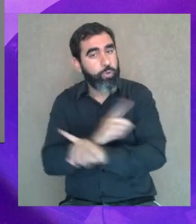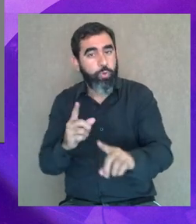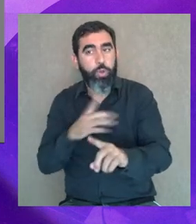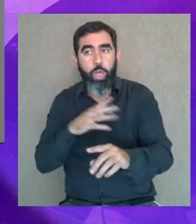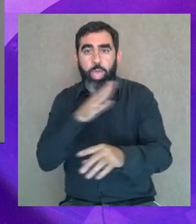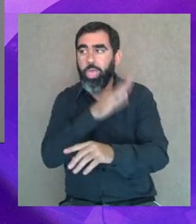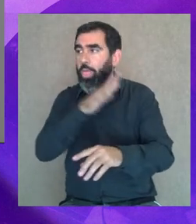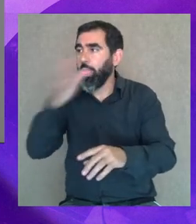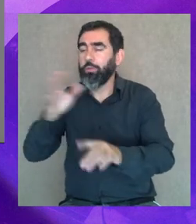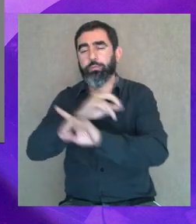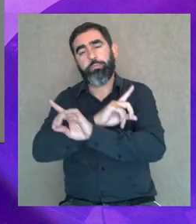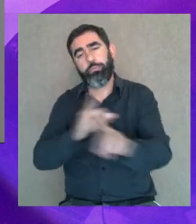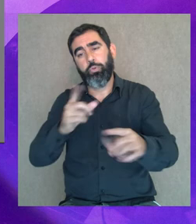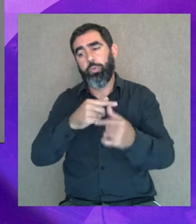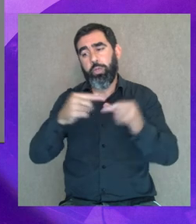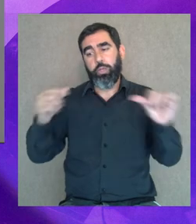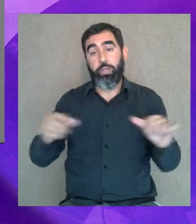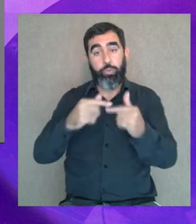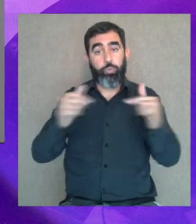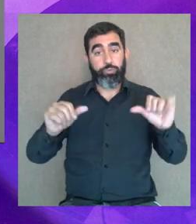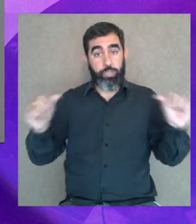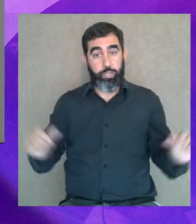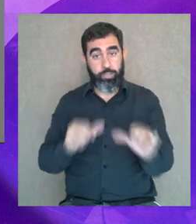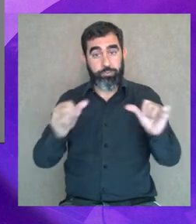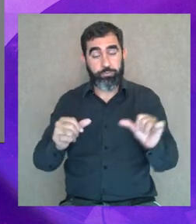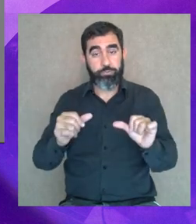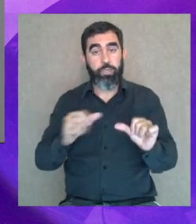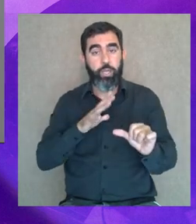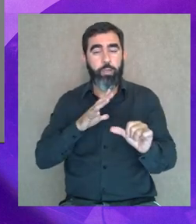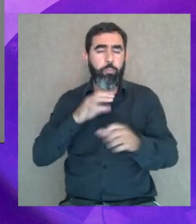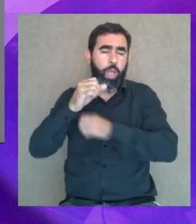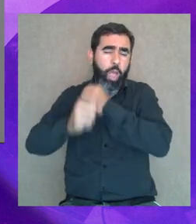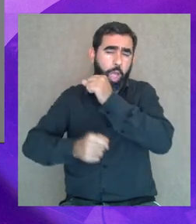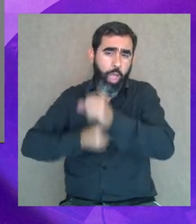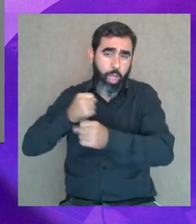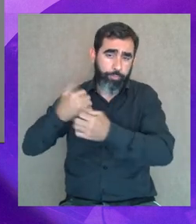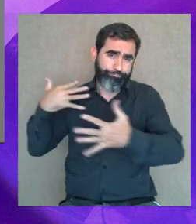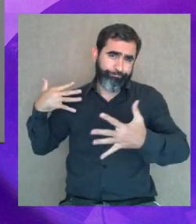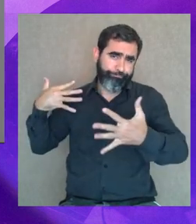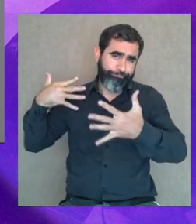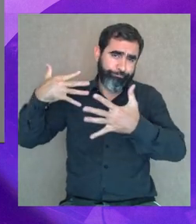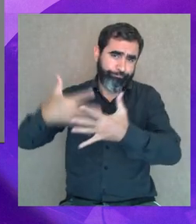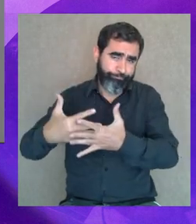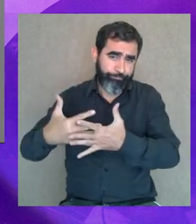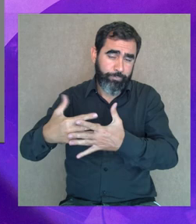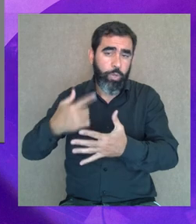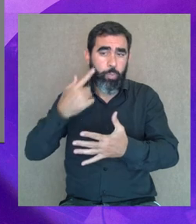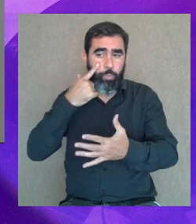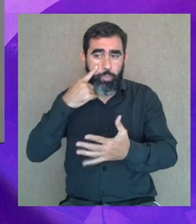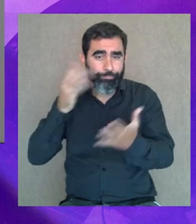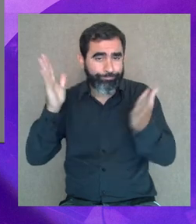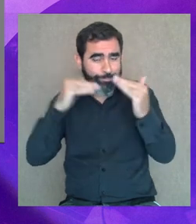por todos lados haciendo nuestras cosas que habían pasado tantos años y sin que eso se